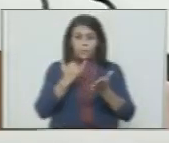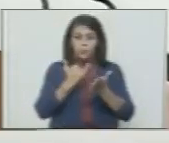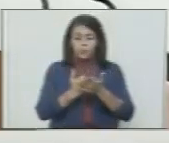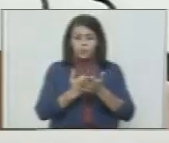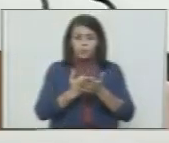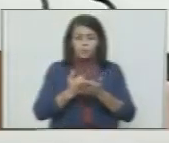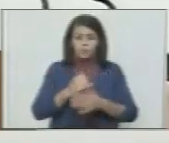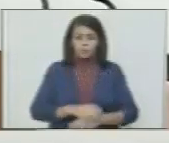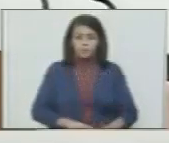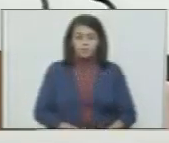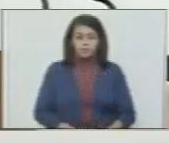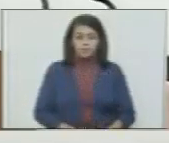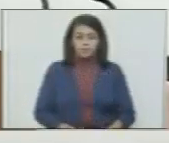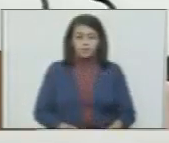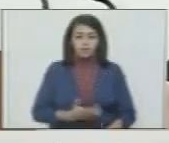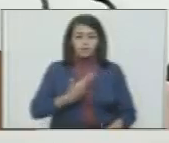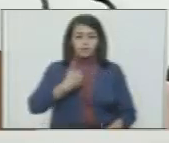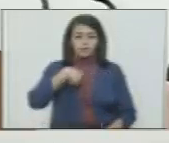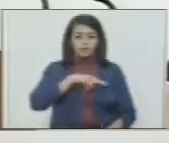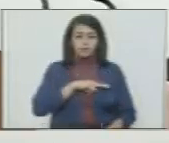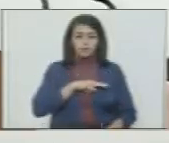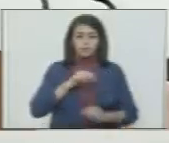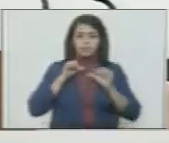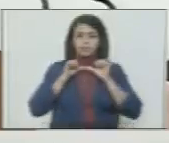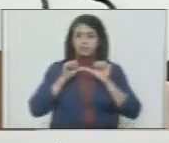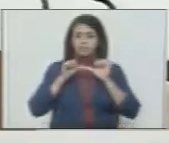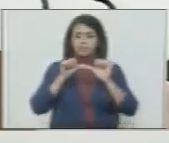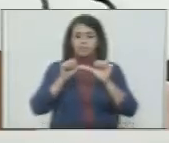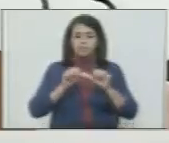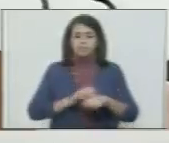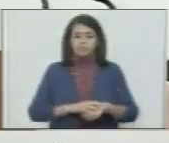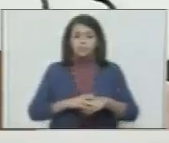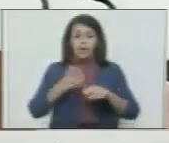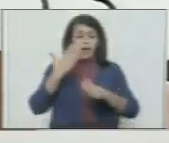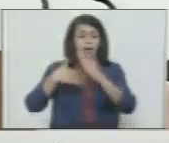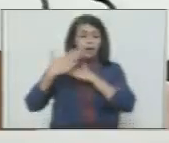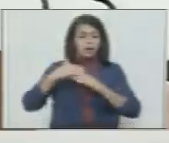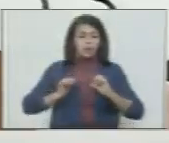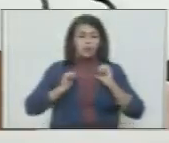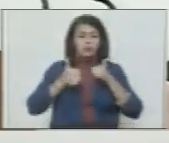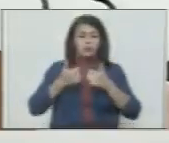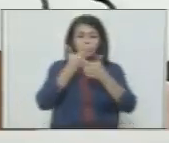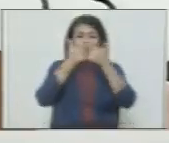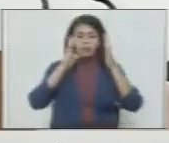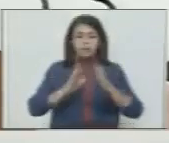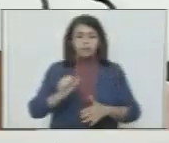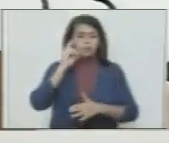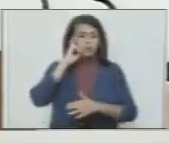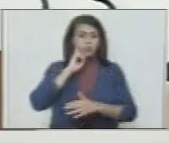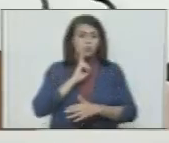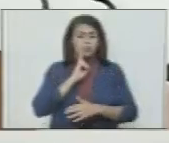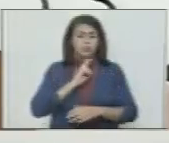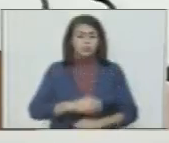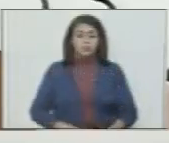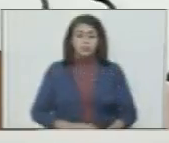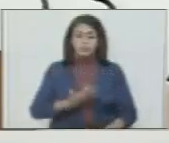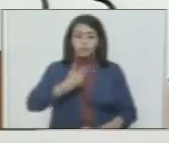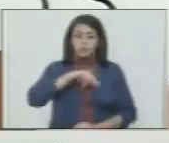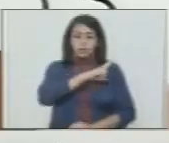prueba que somos la continuidad de lo que en un momento inició nuestro libertador Simón